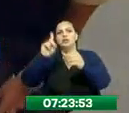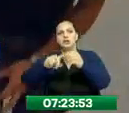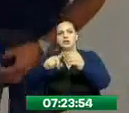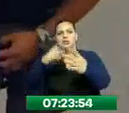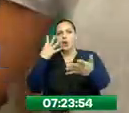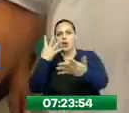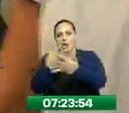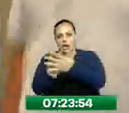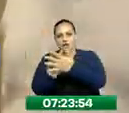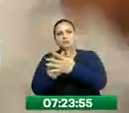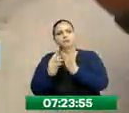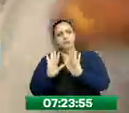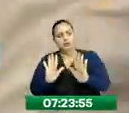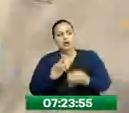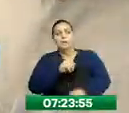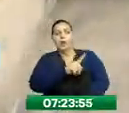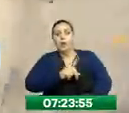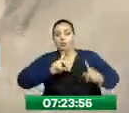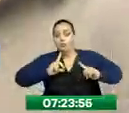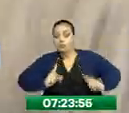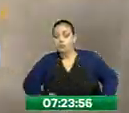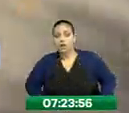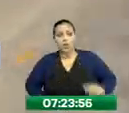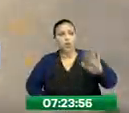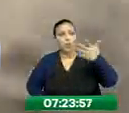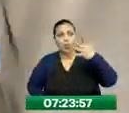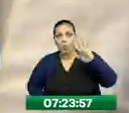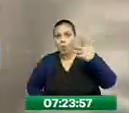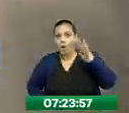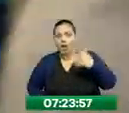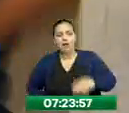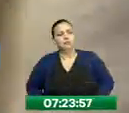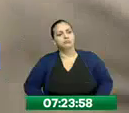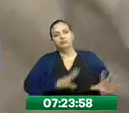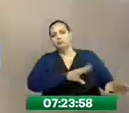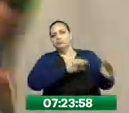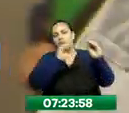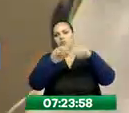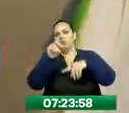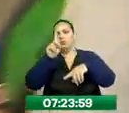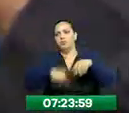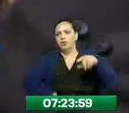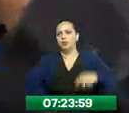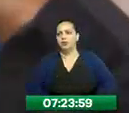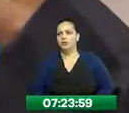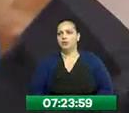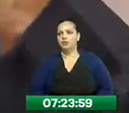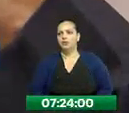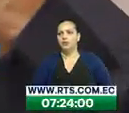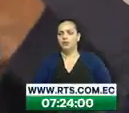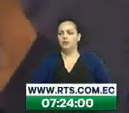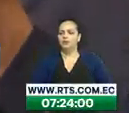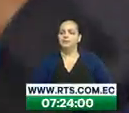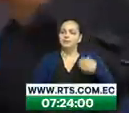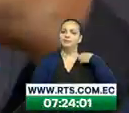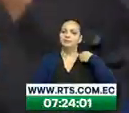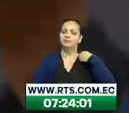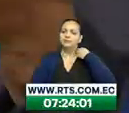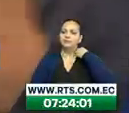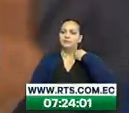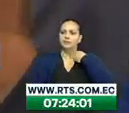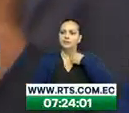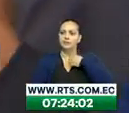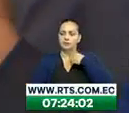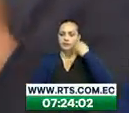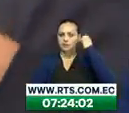la verdad se va a descubrir. Si lo tratan bien, si lo cuidan a Daniel Salcedo, si tratamos de restablecer